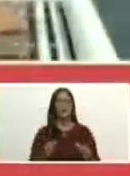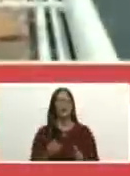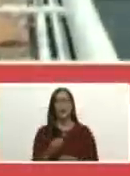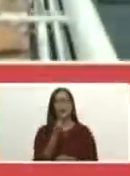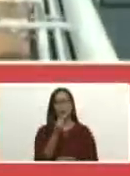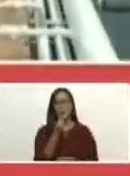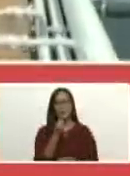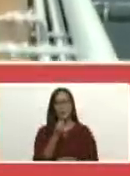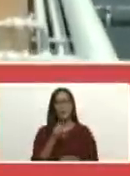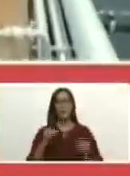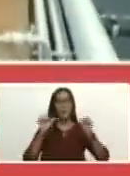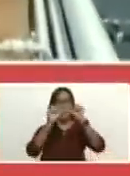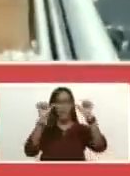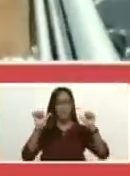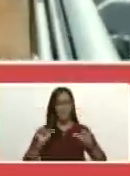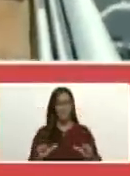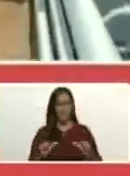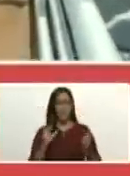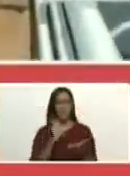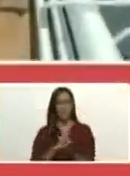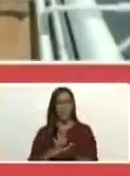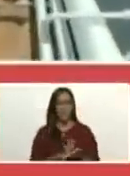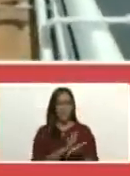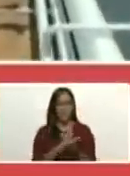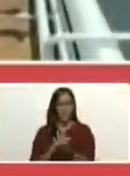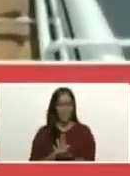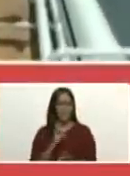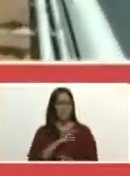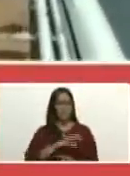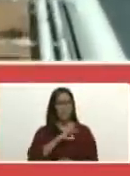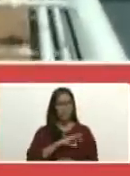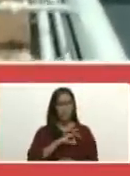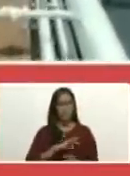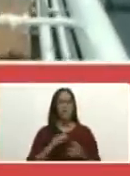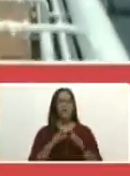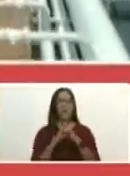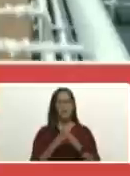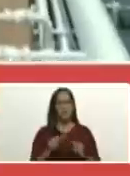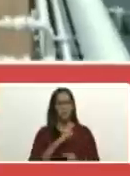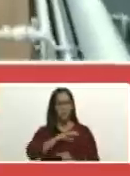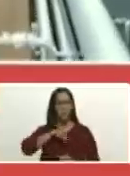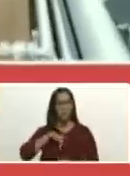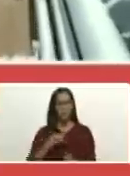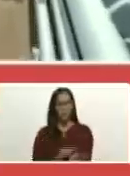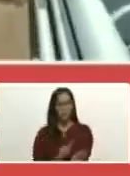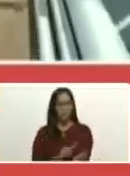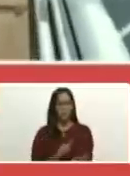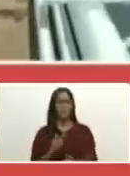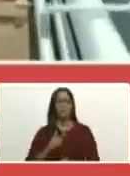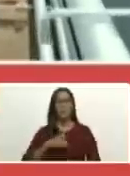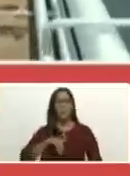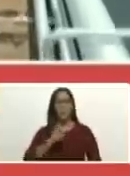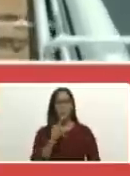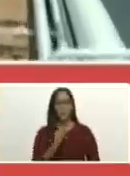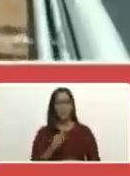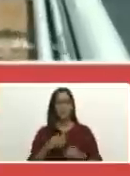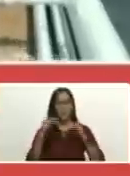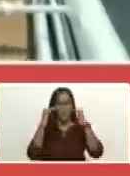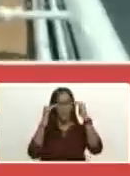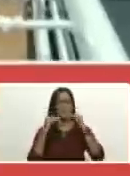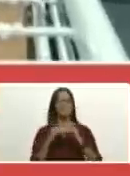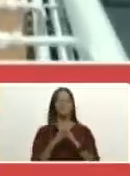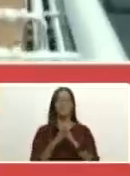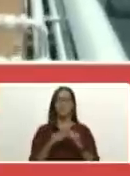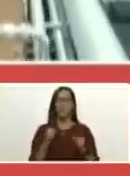el sistema de tranquilidad y estabilidad social a todos nuestros hermanos. Yo le puedo decir, mi comandante, que todos